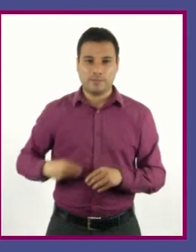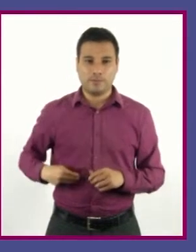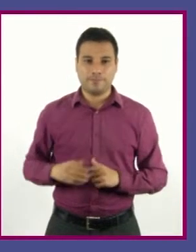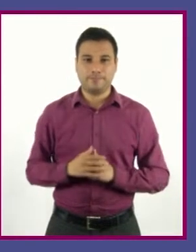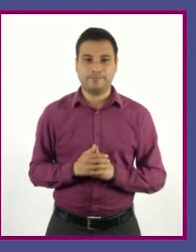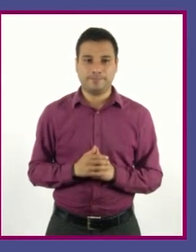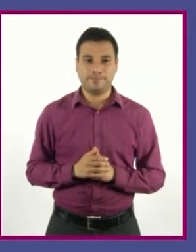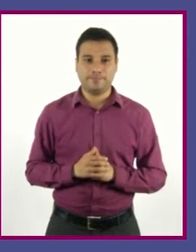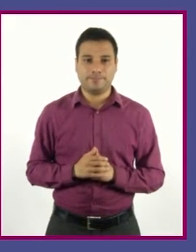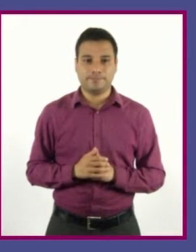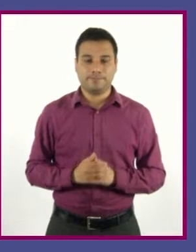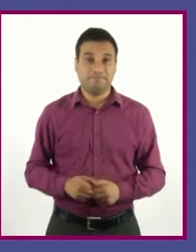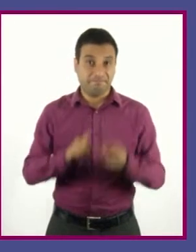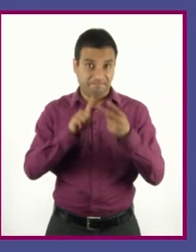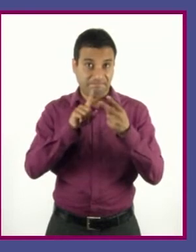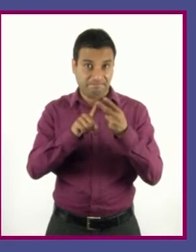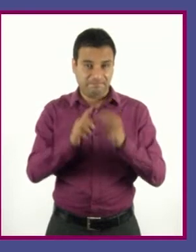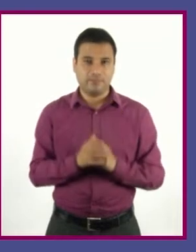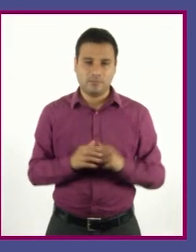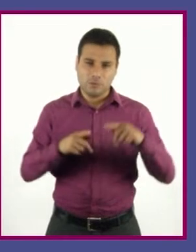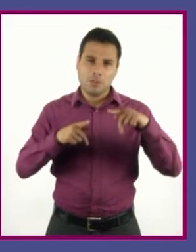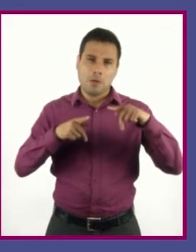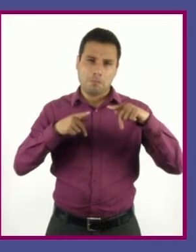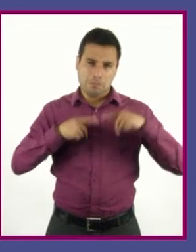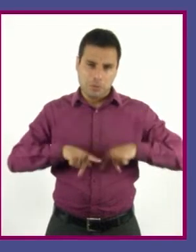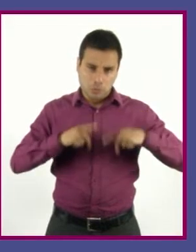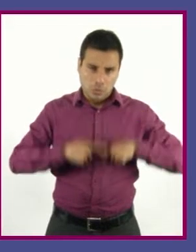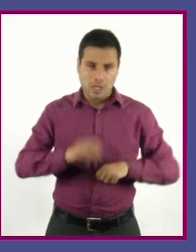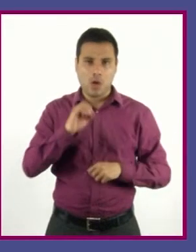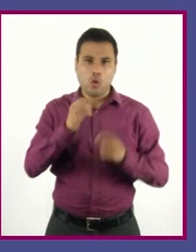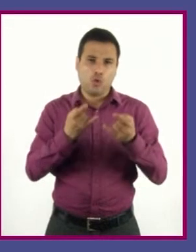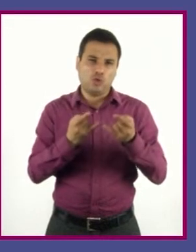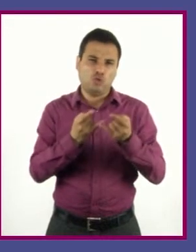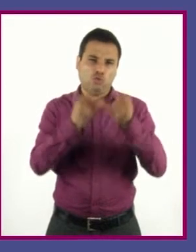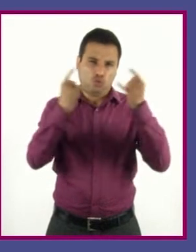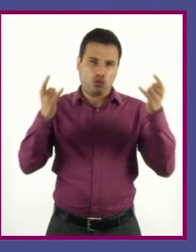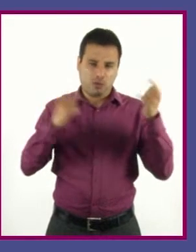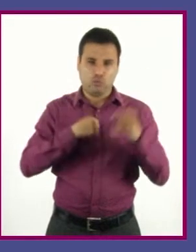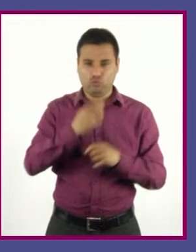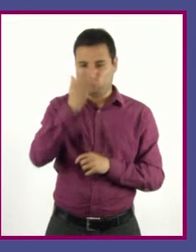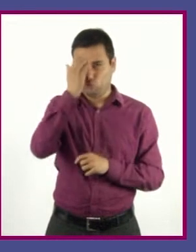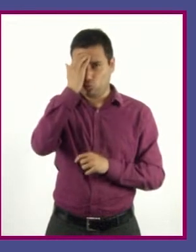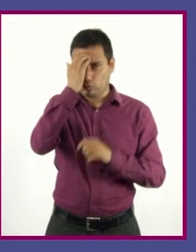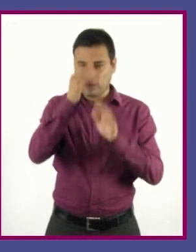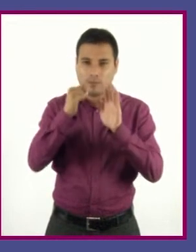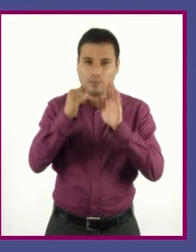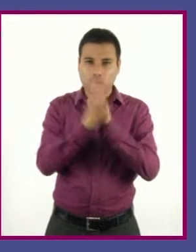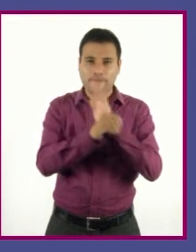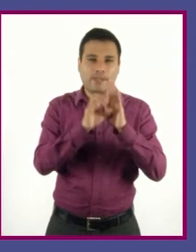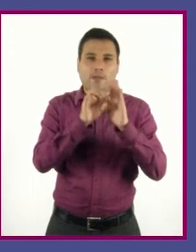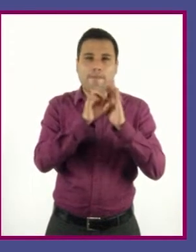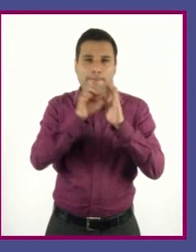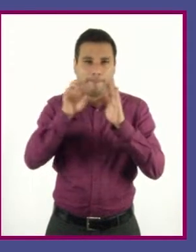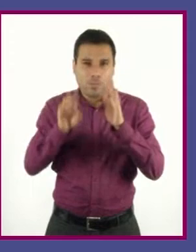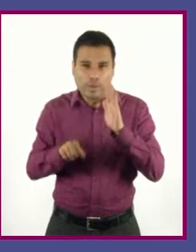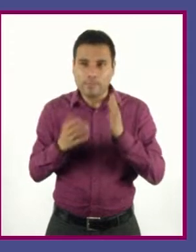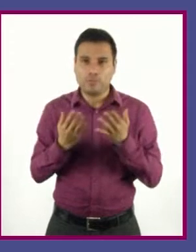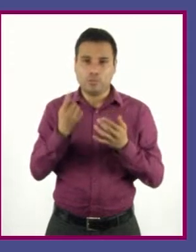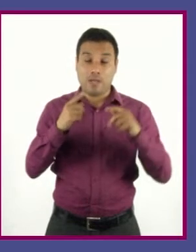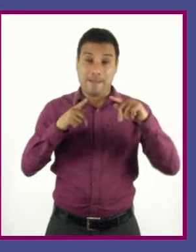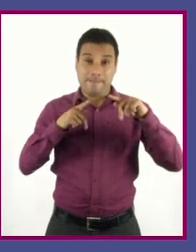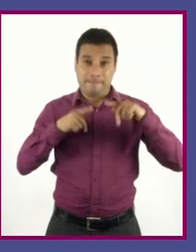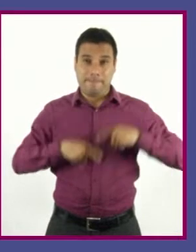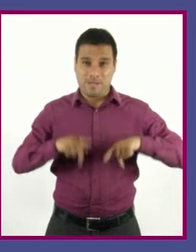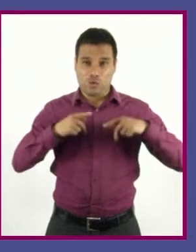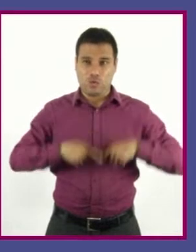Estudiar con mayor profundidad a personajes o hechos históricos. Si pensamos en el personaje como una